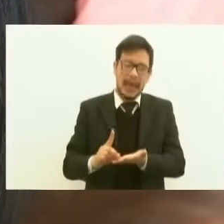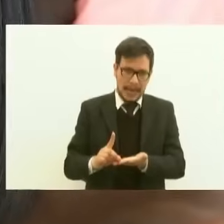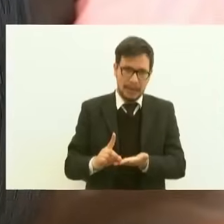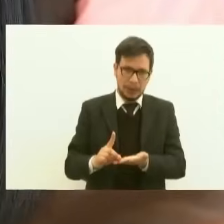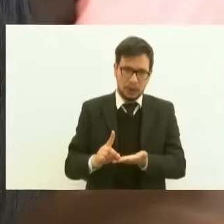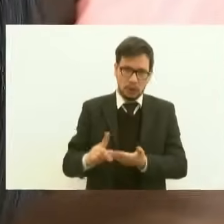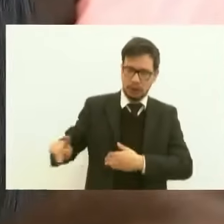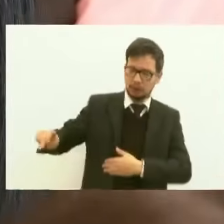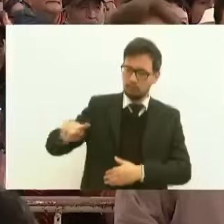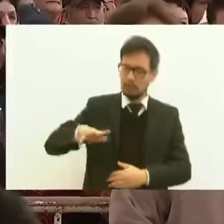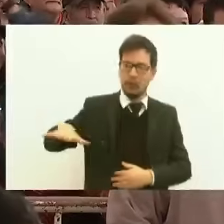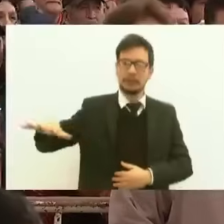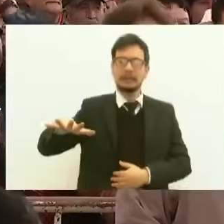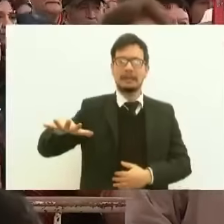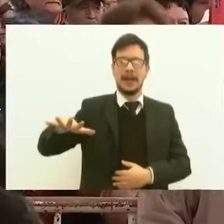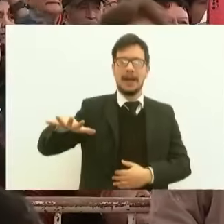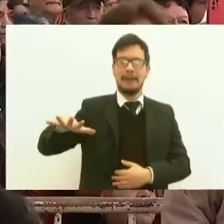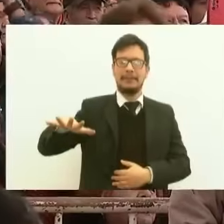sociales,